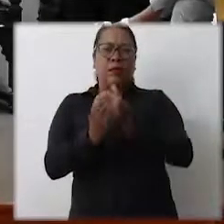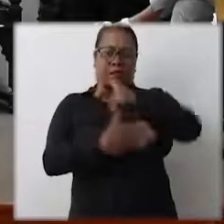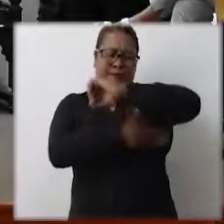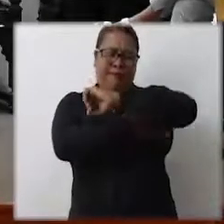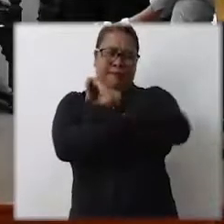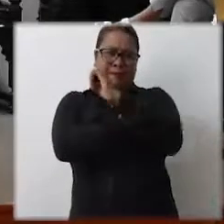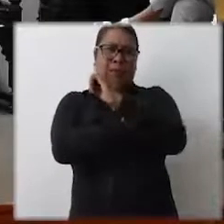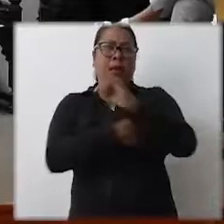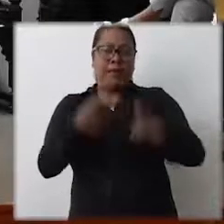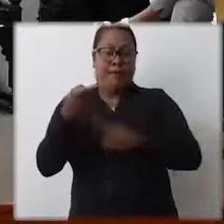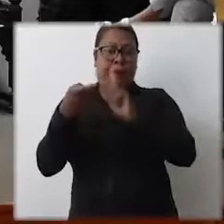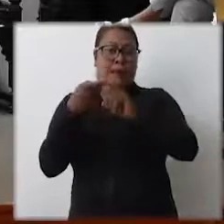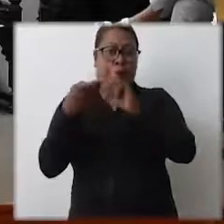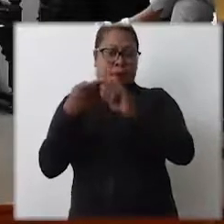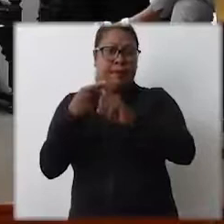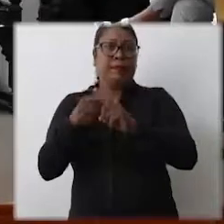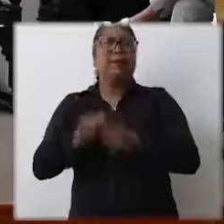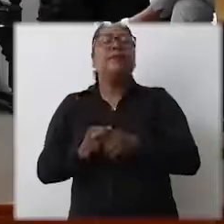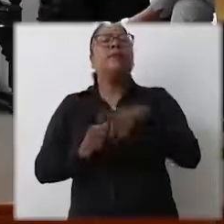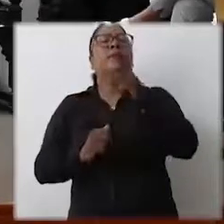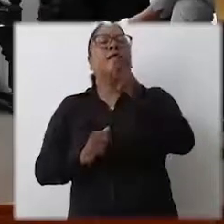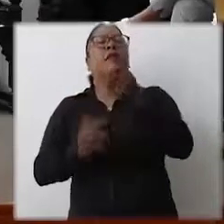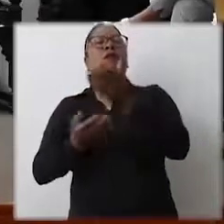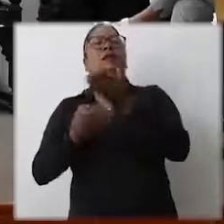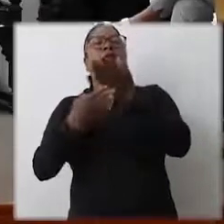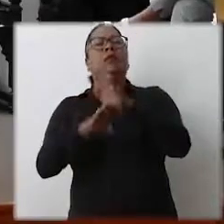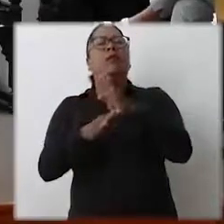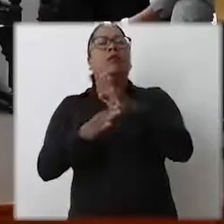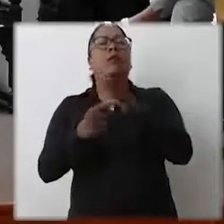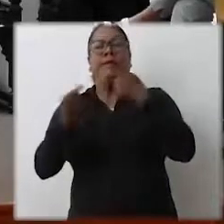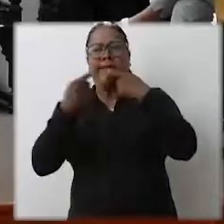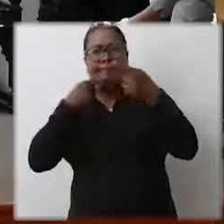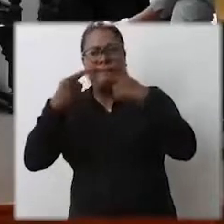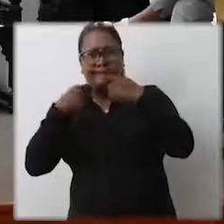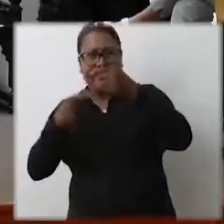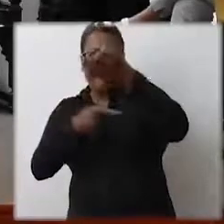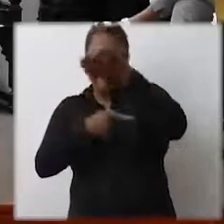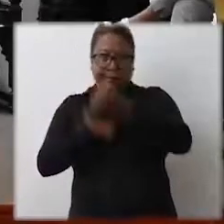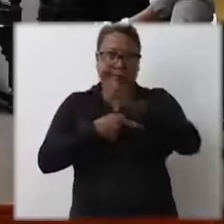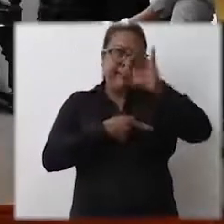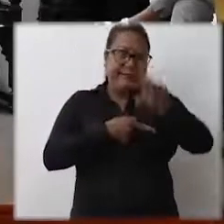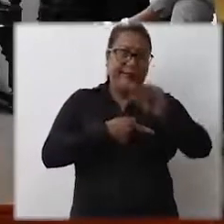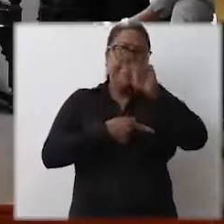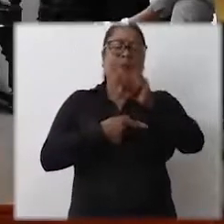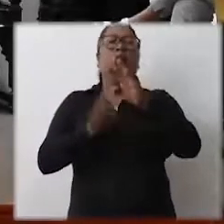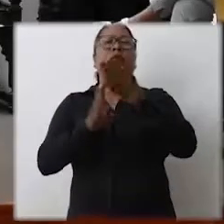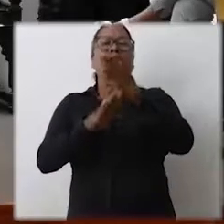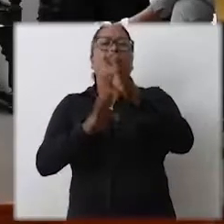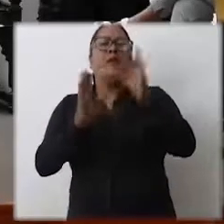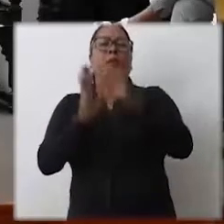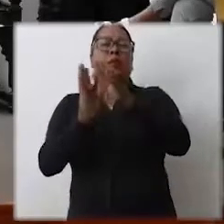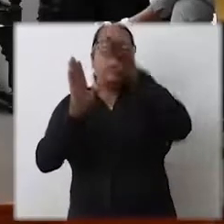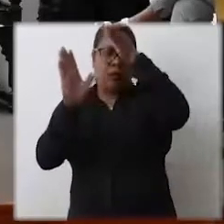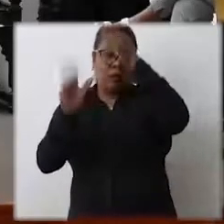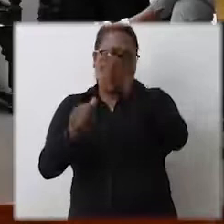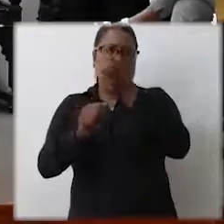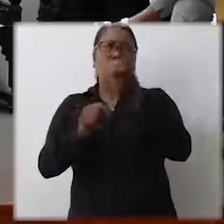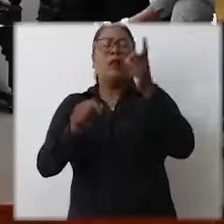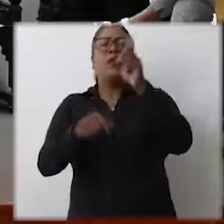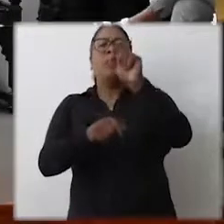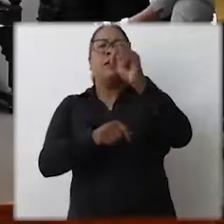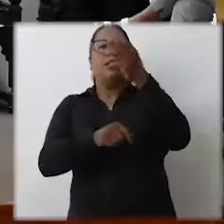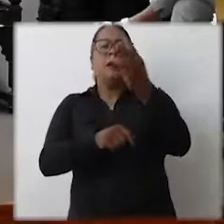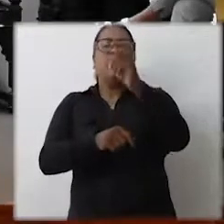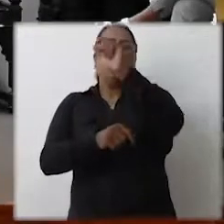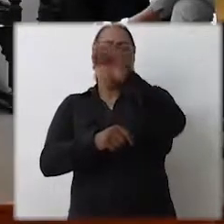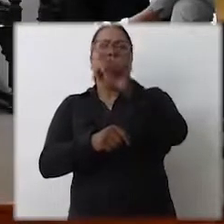municipal constitucional Francisco Martínez Neri, mediante el cual propone que, derivado de los permisos, autorizaciones, números de cuenta